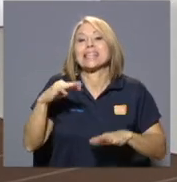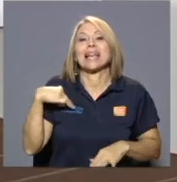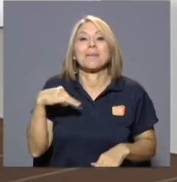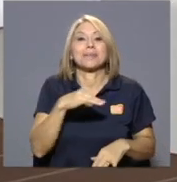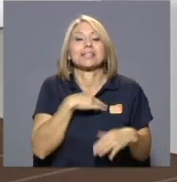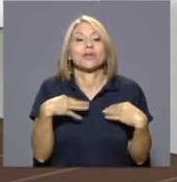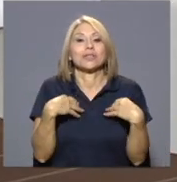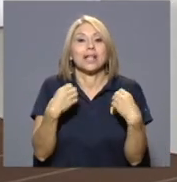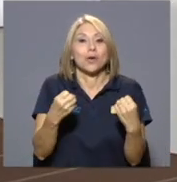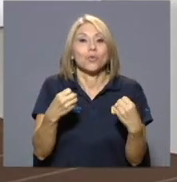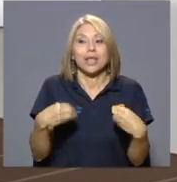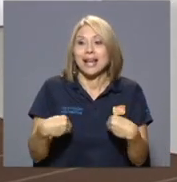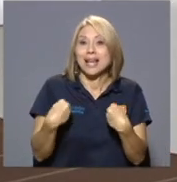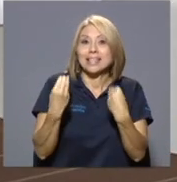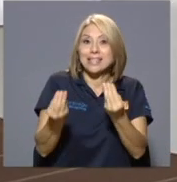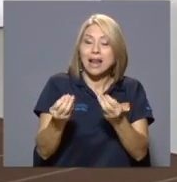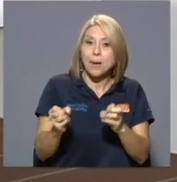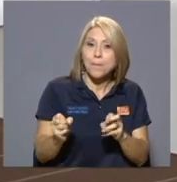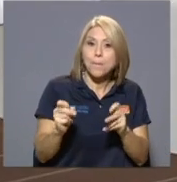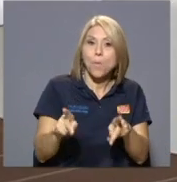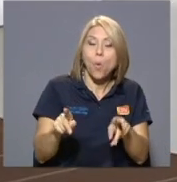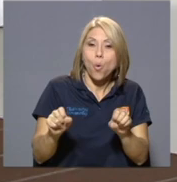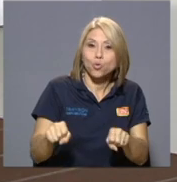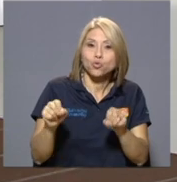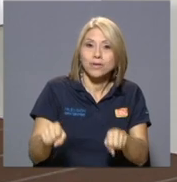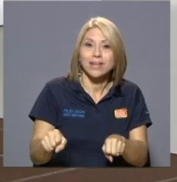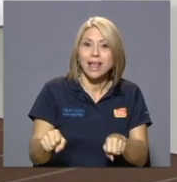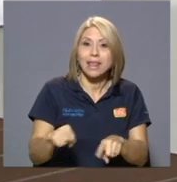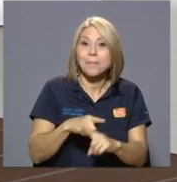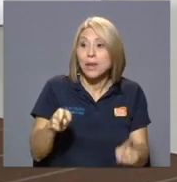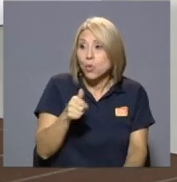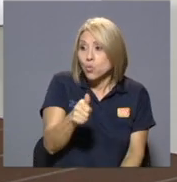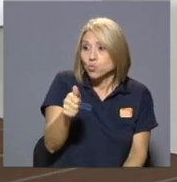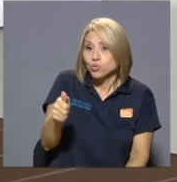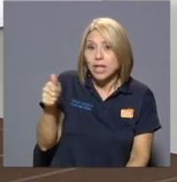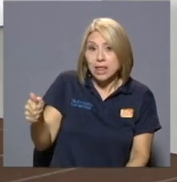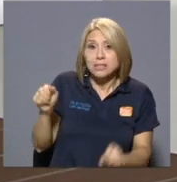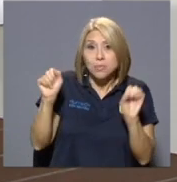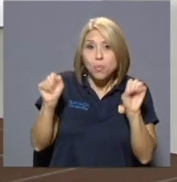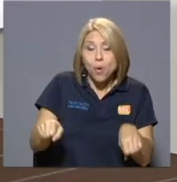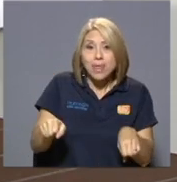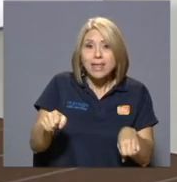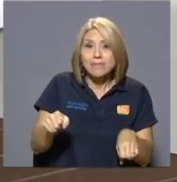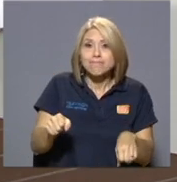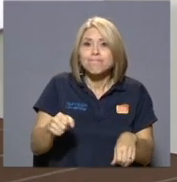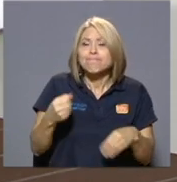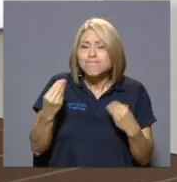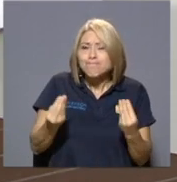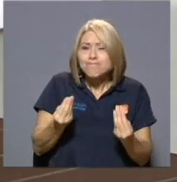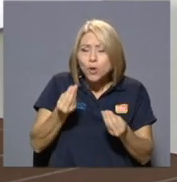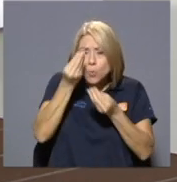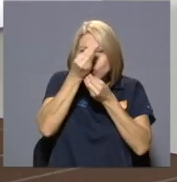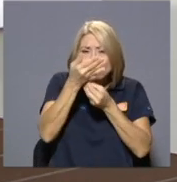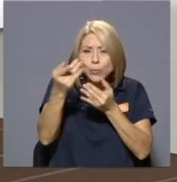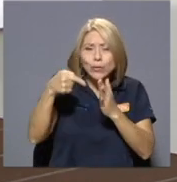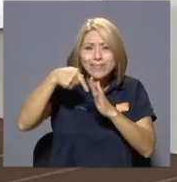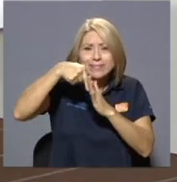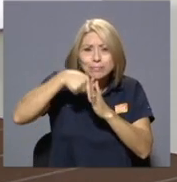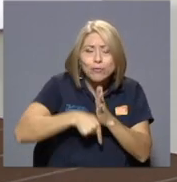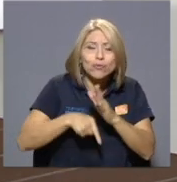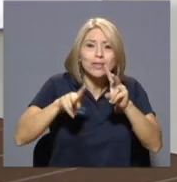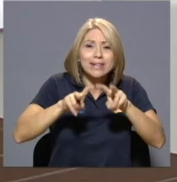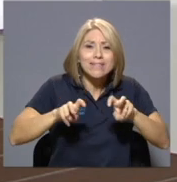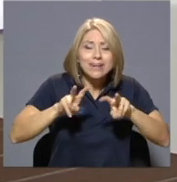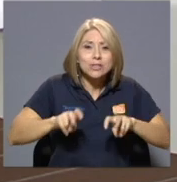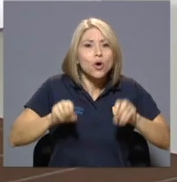economía para sus propios hogares y cómo ustedes de algún modo pueden darnos una reflexión profunda de que eso sea posible en